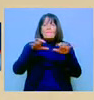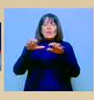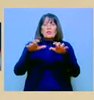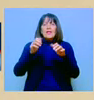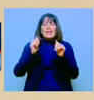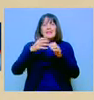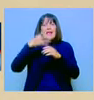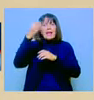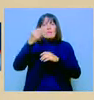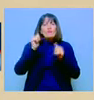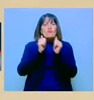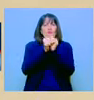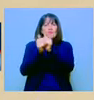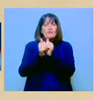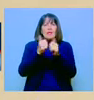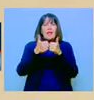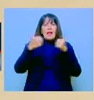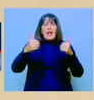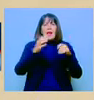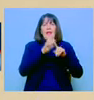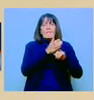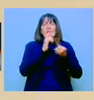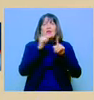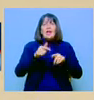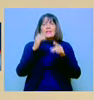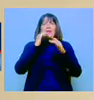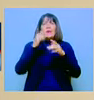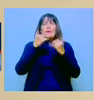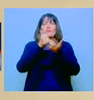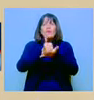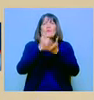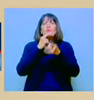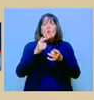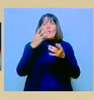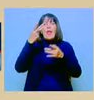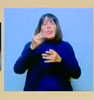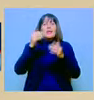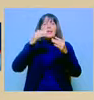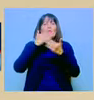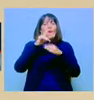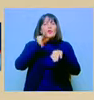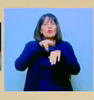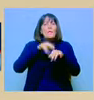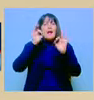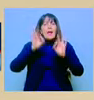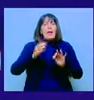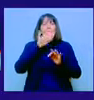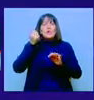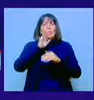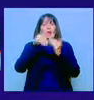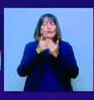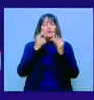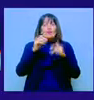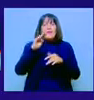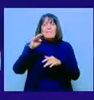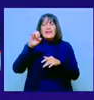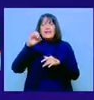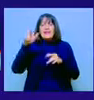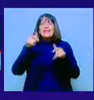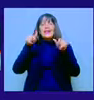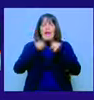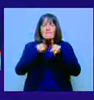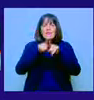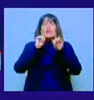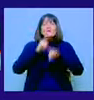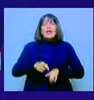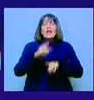juntos porque queremos ayudar a las pymes y autónomos de este país porque cuanto antes volvamos a la normalidad será mejor para todos Lionel Messi no se quedó atrás